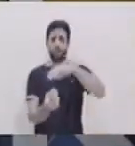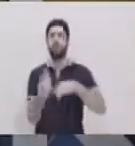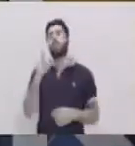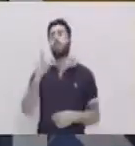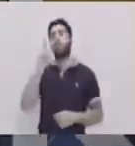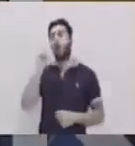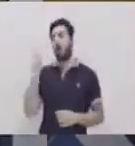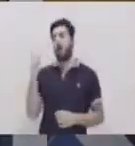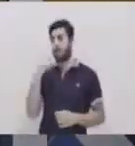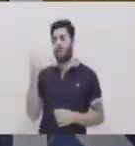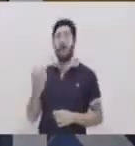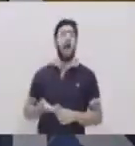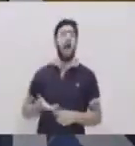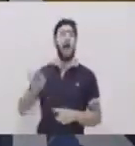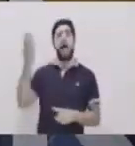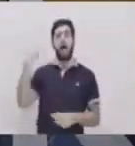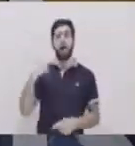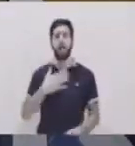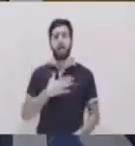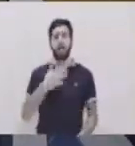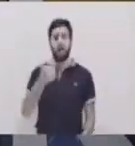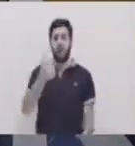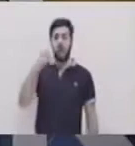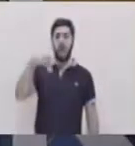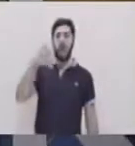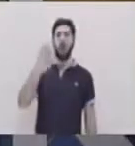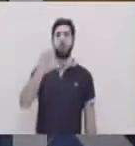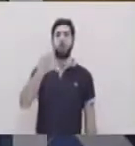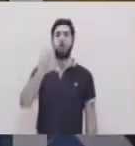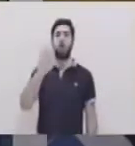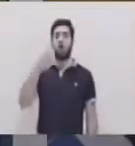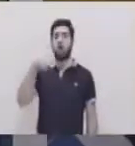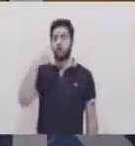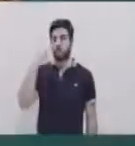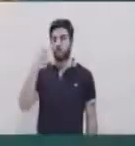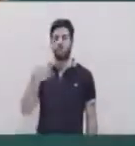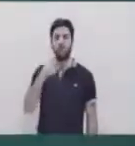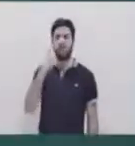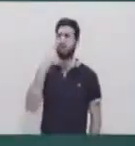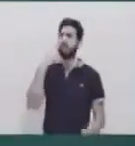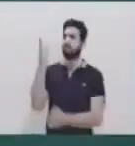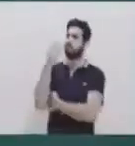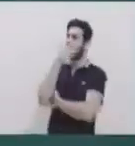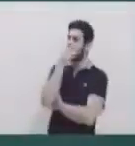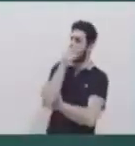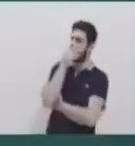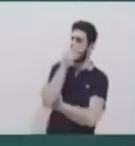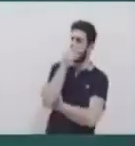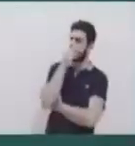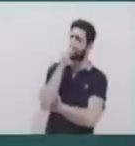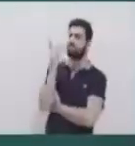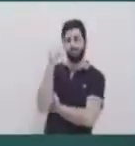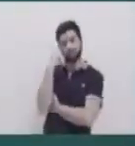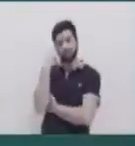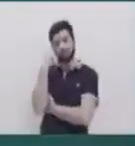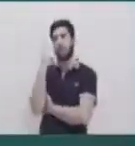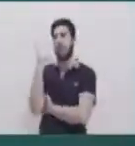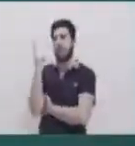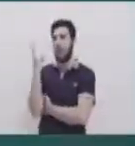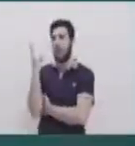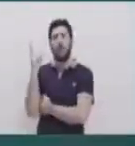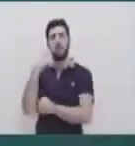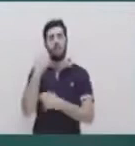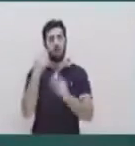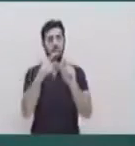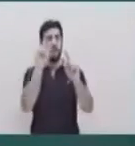historia donde Apolonio observó las gráficas rectas, las gráficas lineales, ¿sí? Pero se le ocurrió colocar un